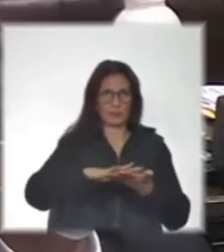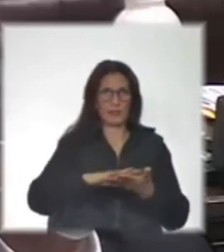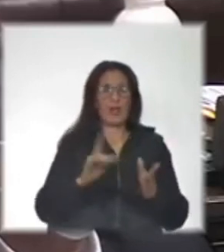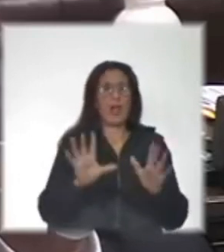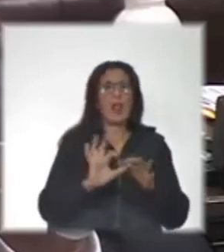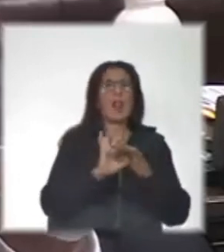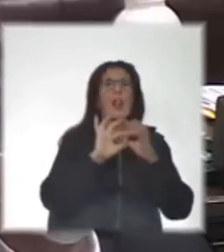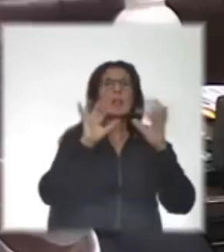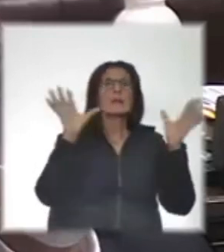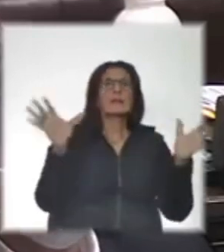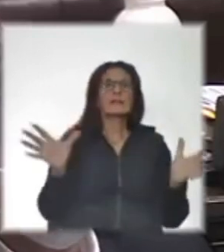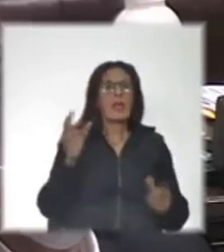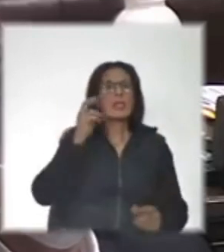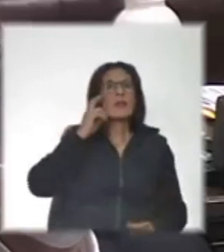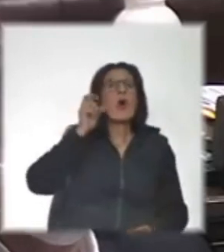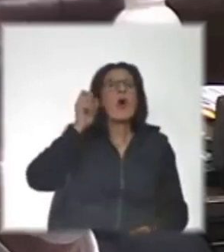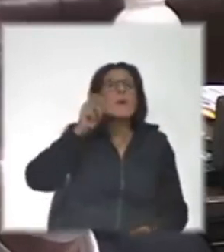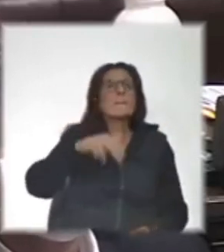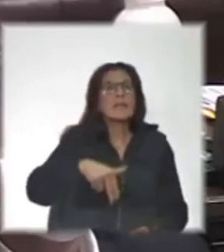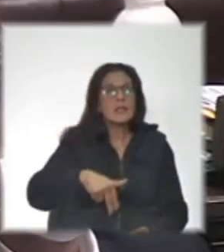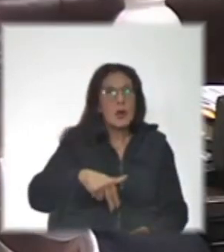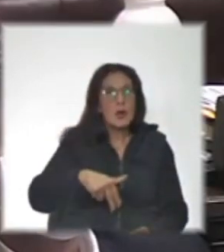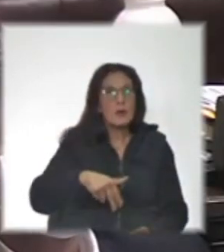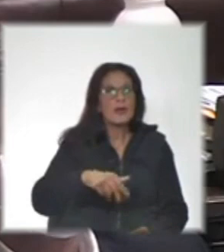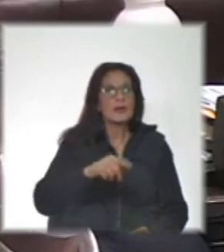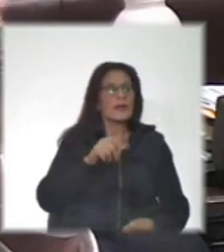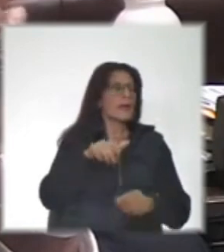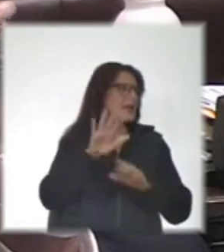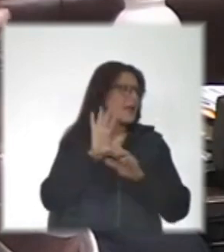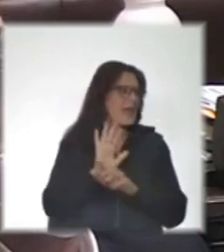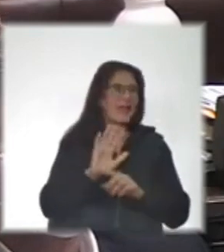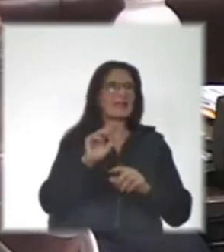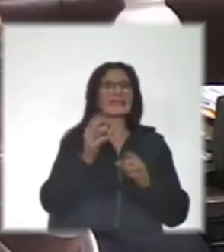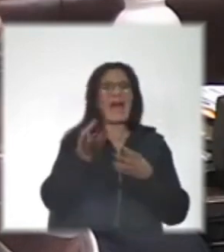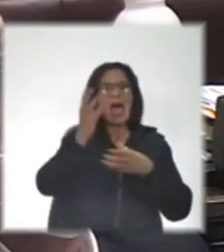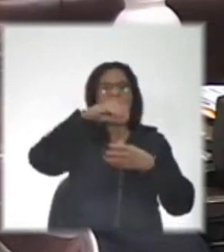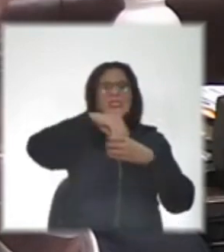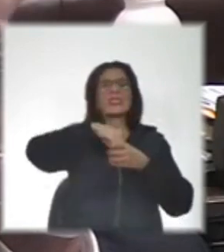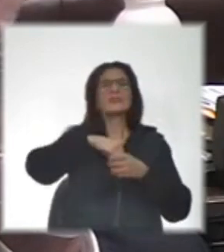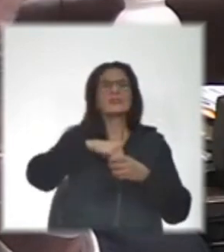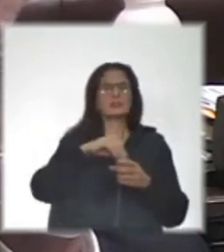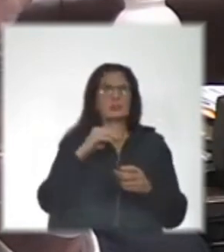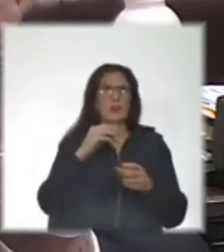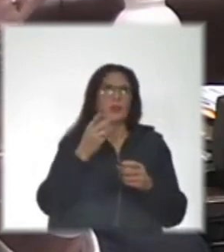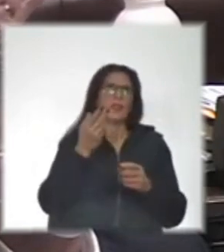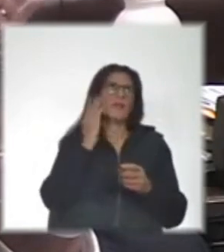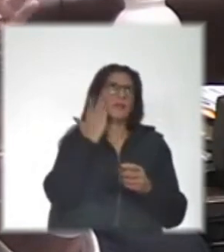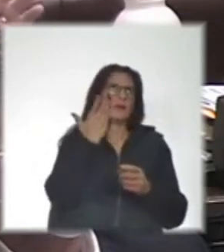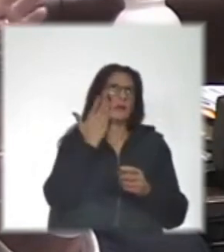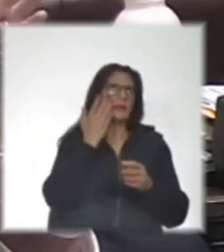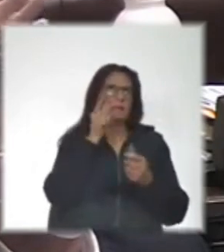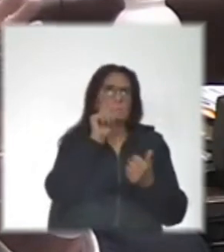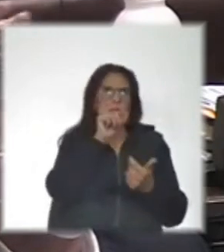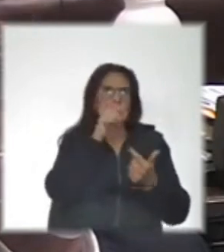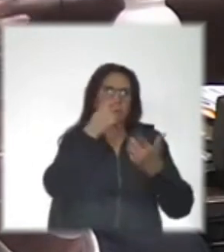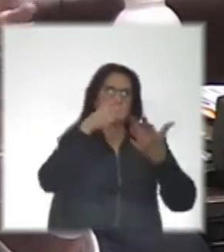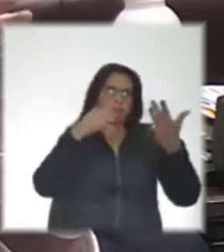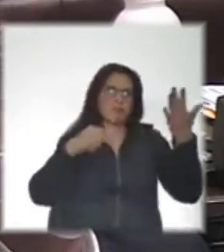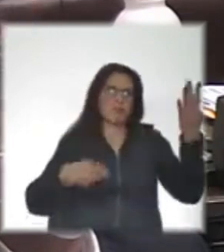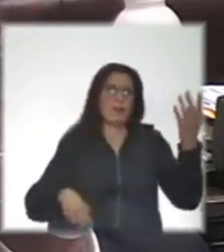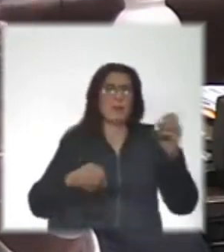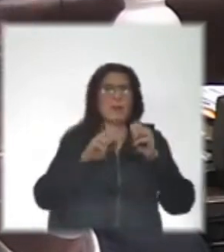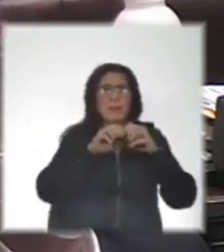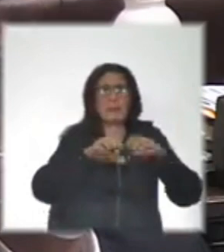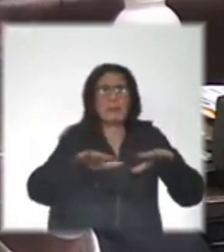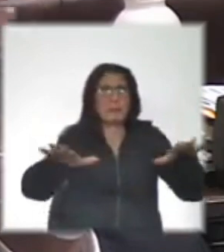La libertad de opinión es la que se condena por las redes. Uno no puede opinar de determinados temas porque las redes,